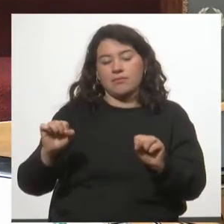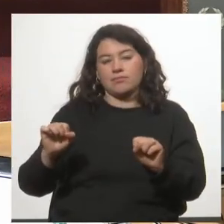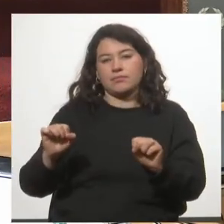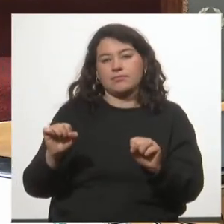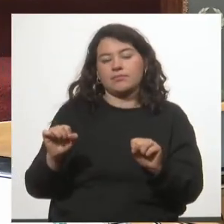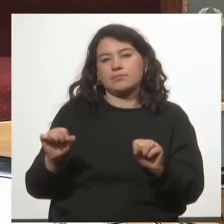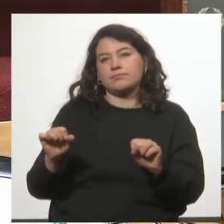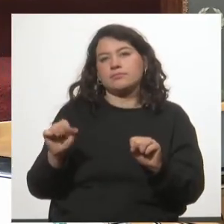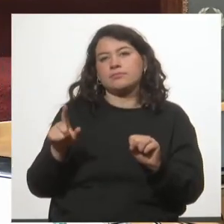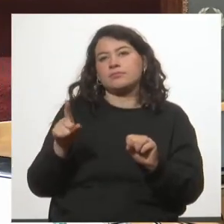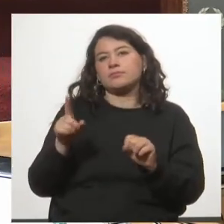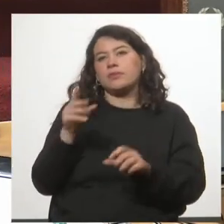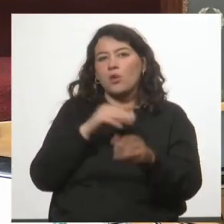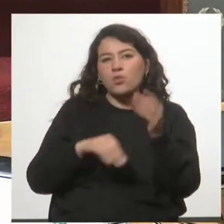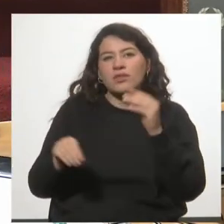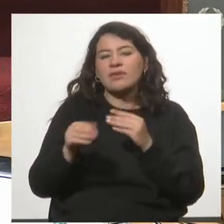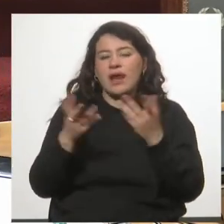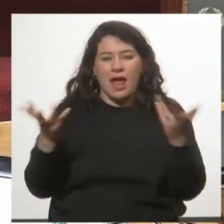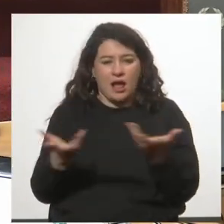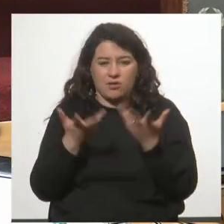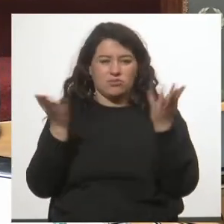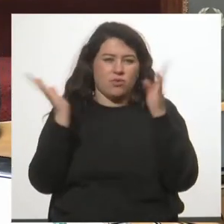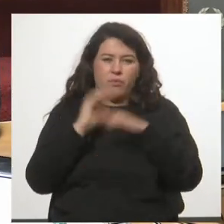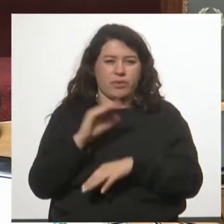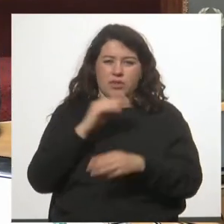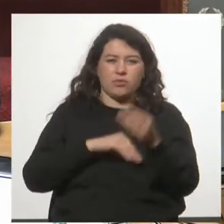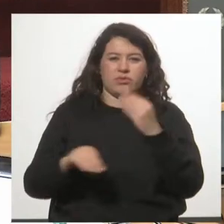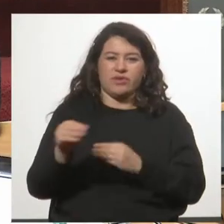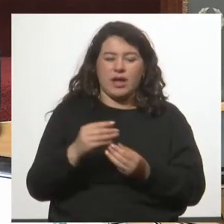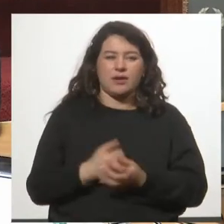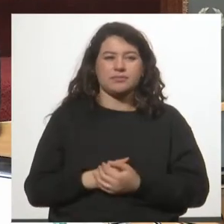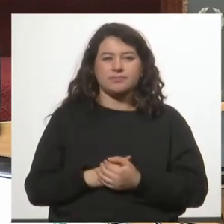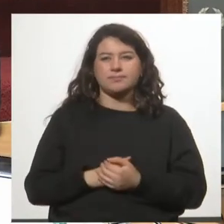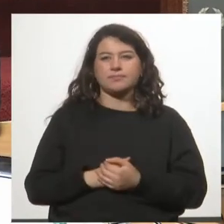para justificar algo que no se podía justificar